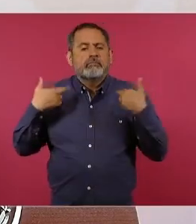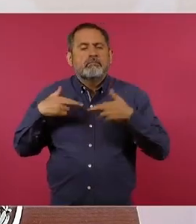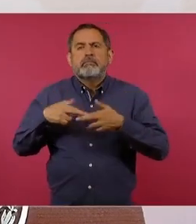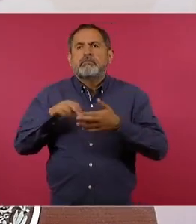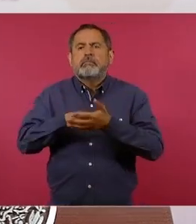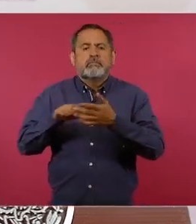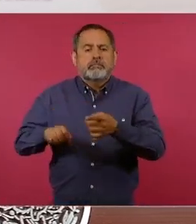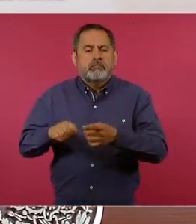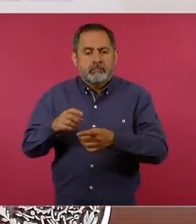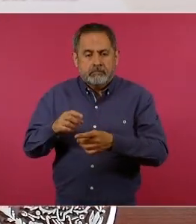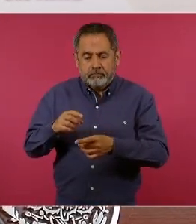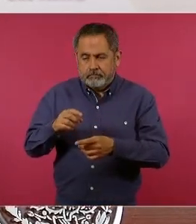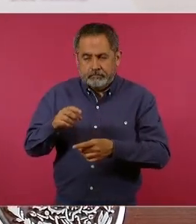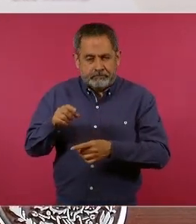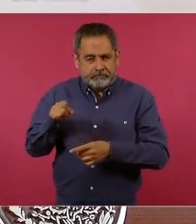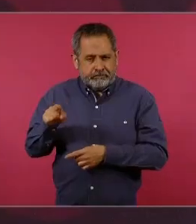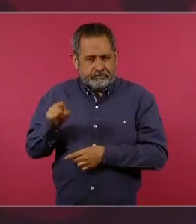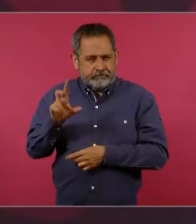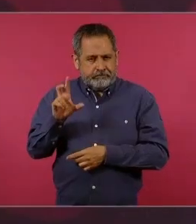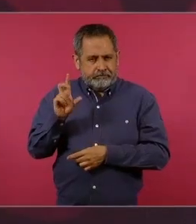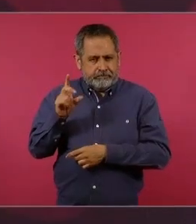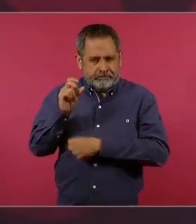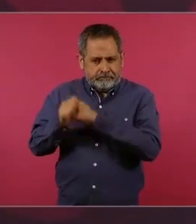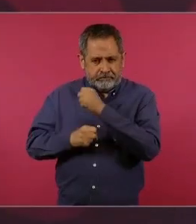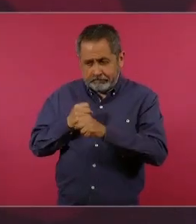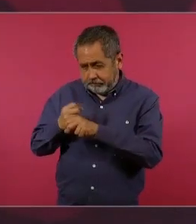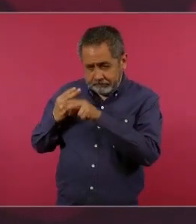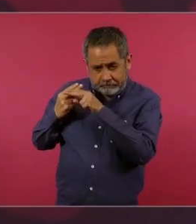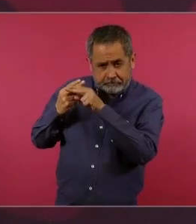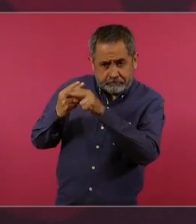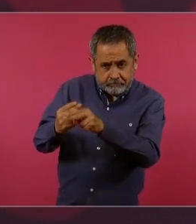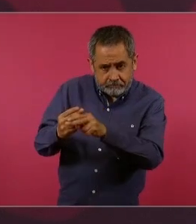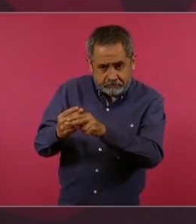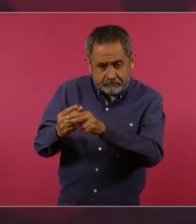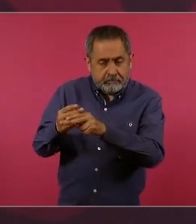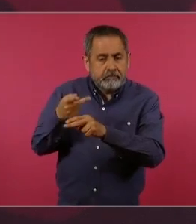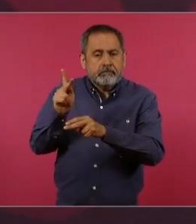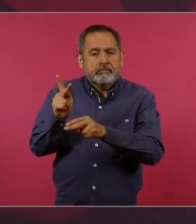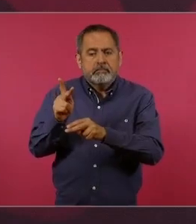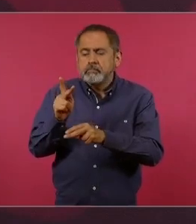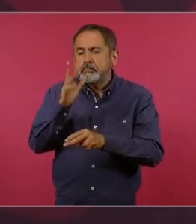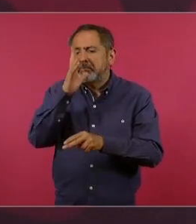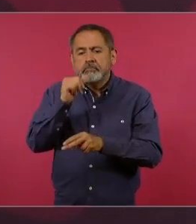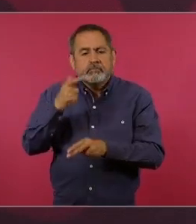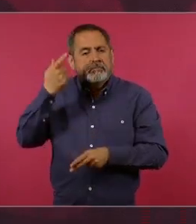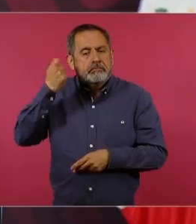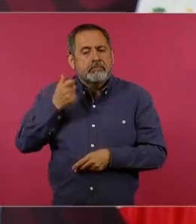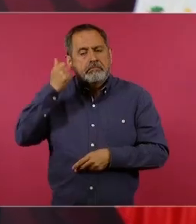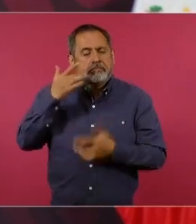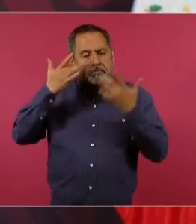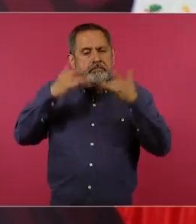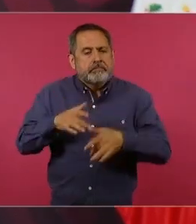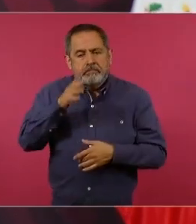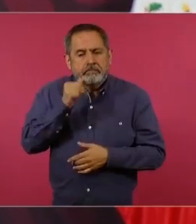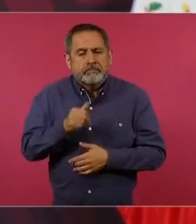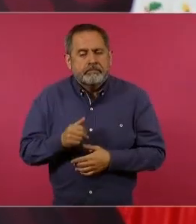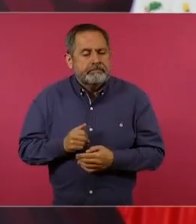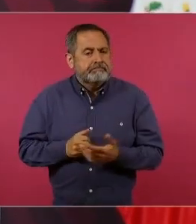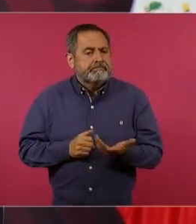tener 30 años de servicio, pero si no tiene